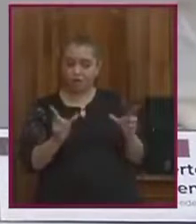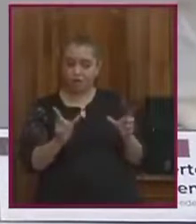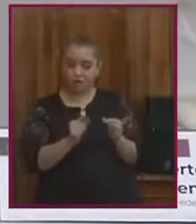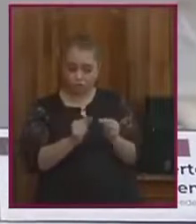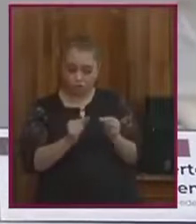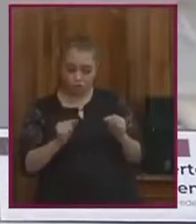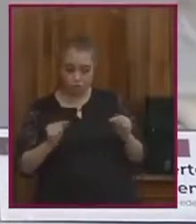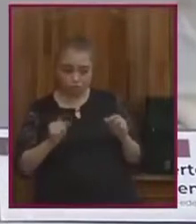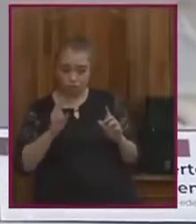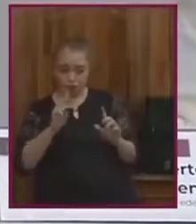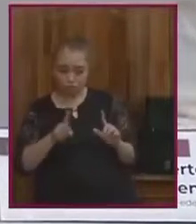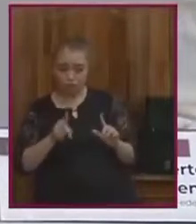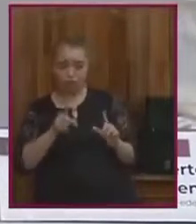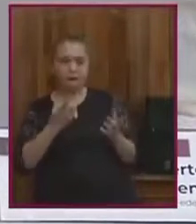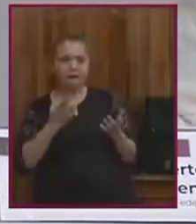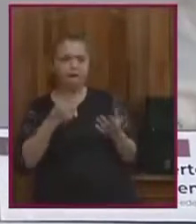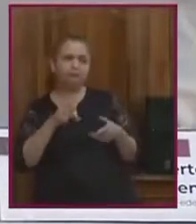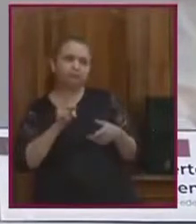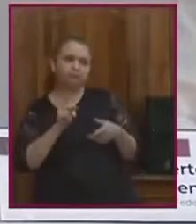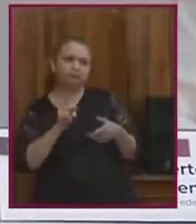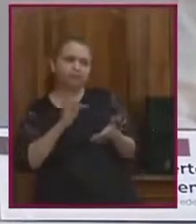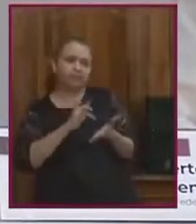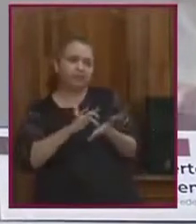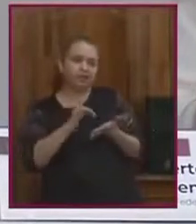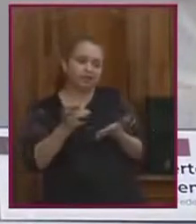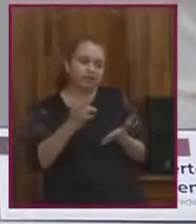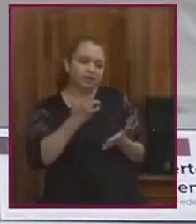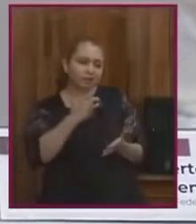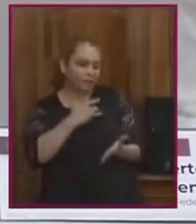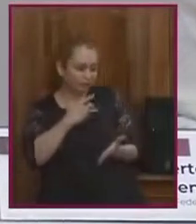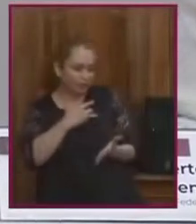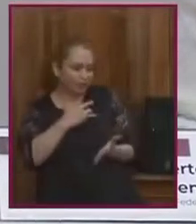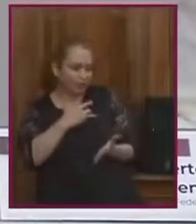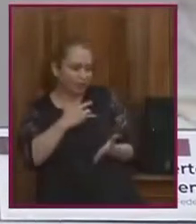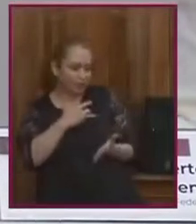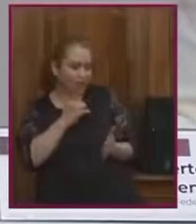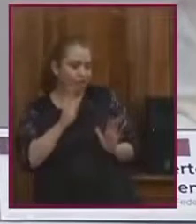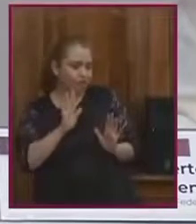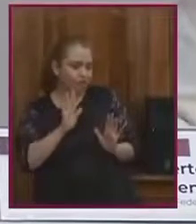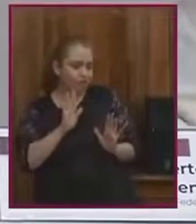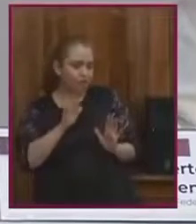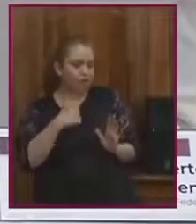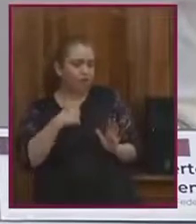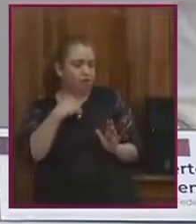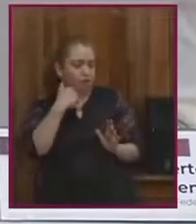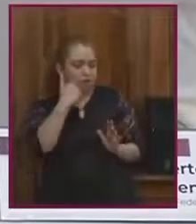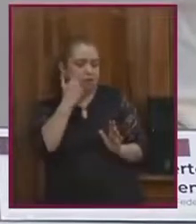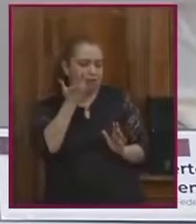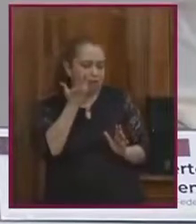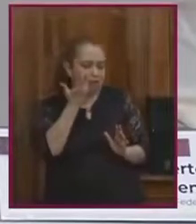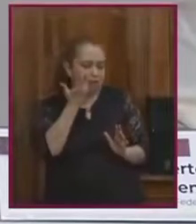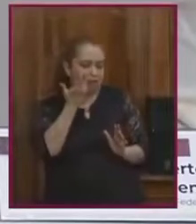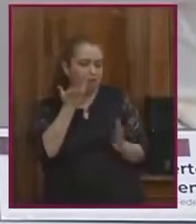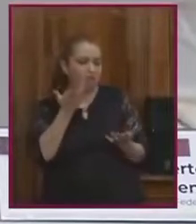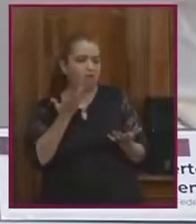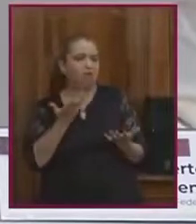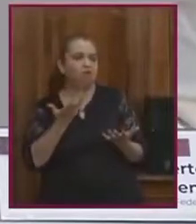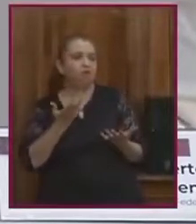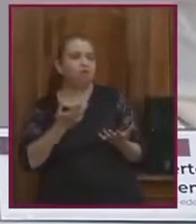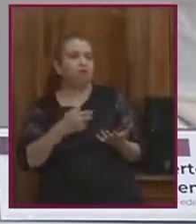se agradecen, pero solo las breves se agradecen de corazón. Quiero celebrar pues que estemos